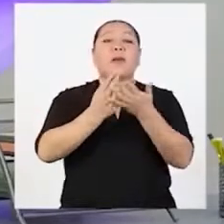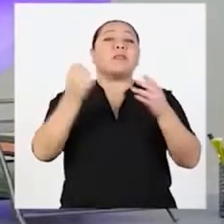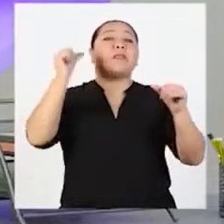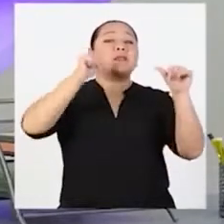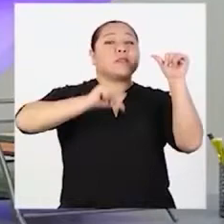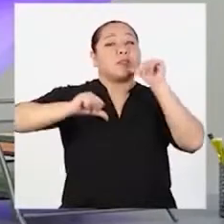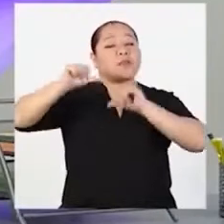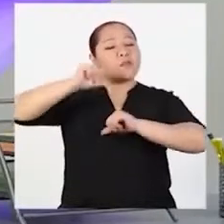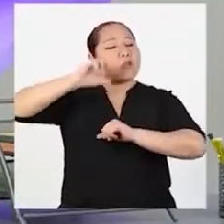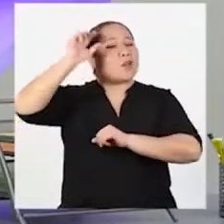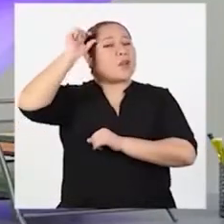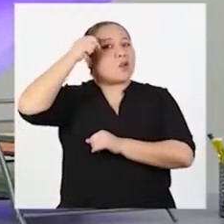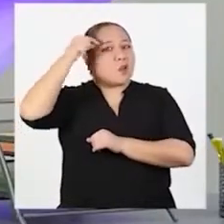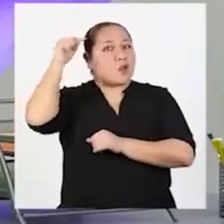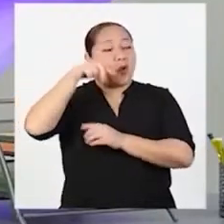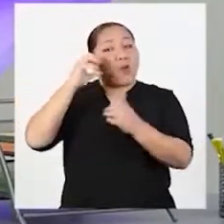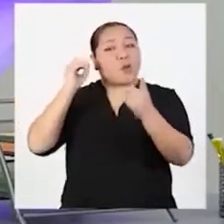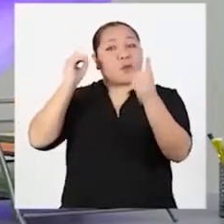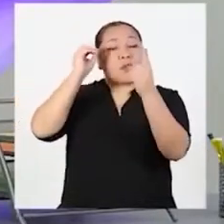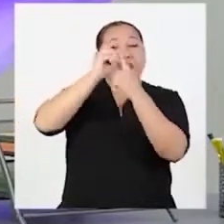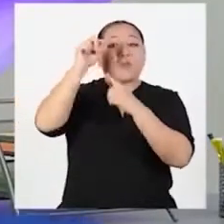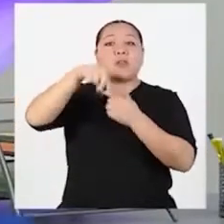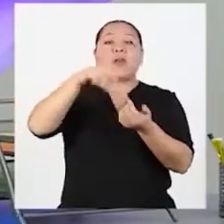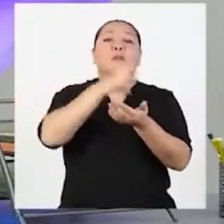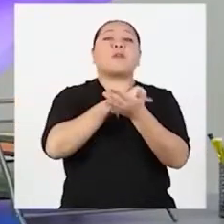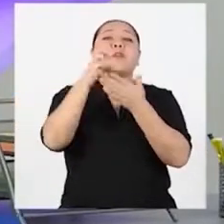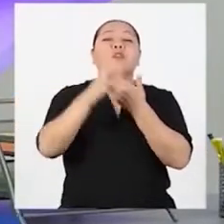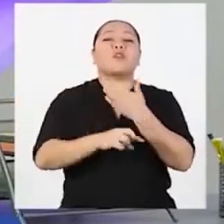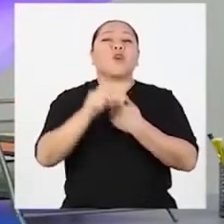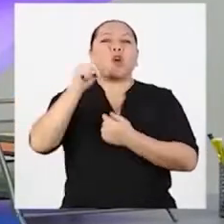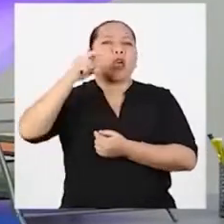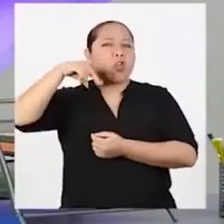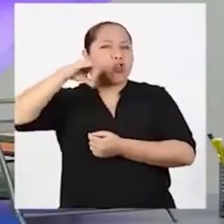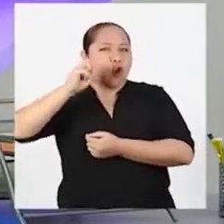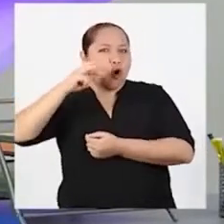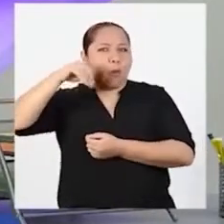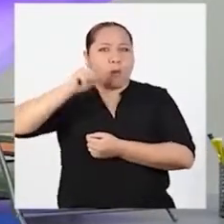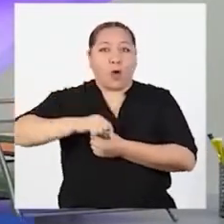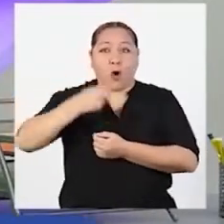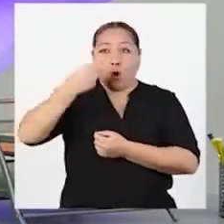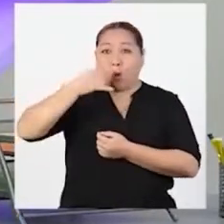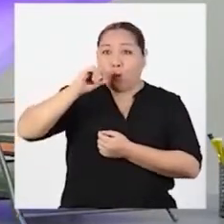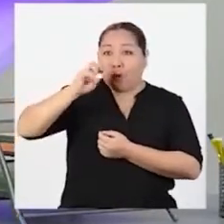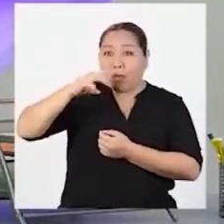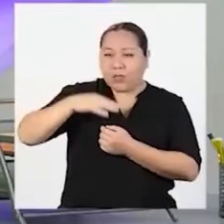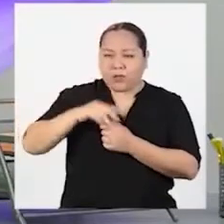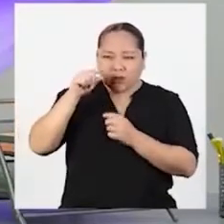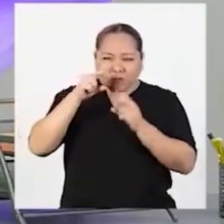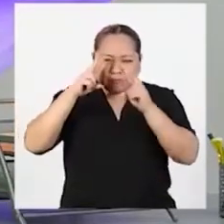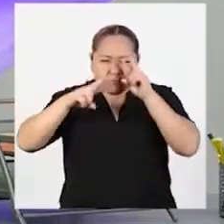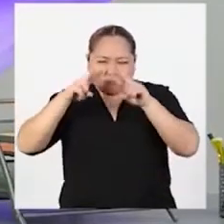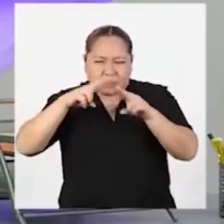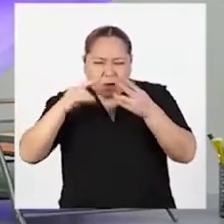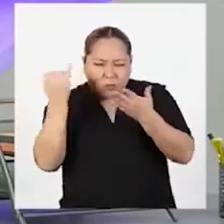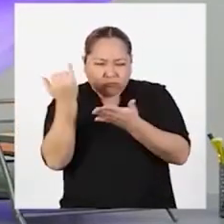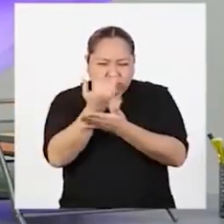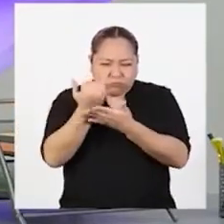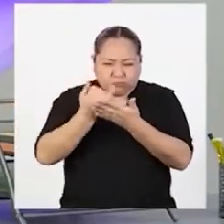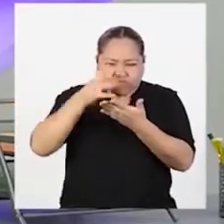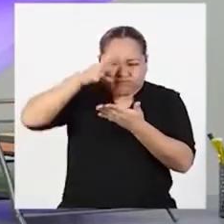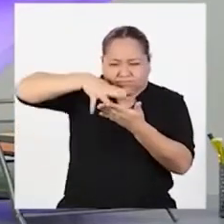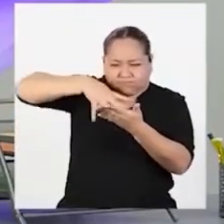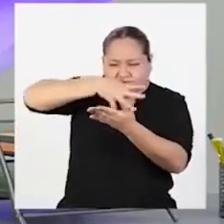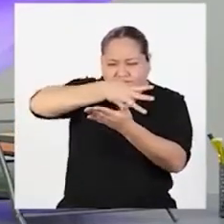Desde el punto de vista científico, recordemos que el objetivo del proyecto Genoma Humano fue mapear el genoma